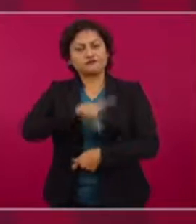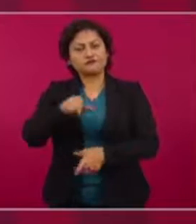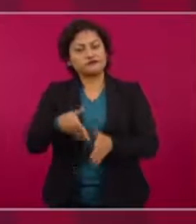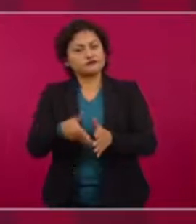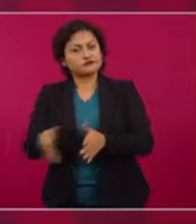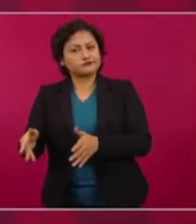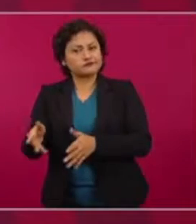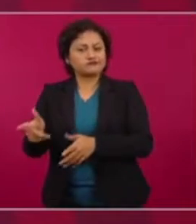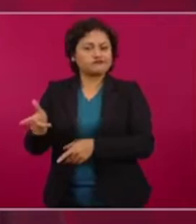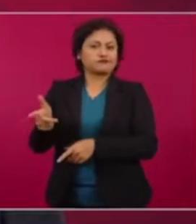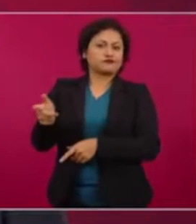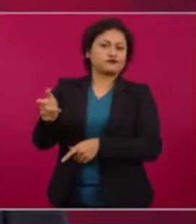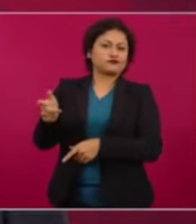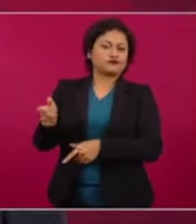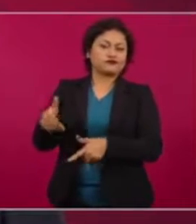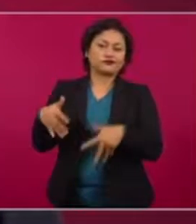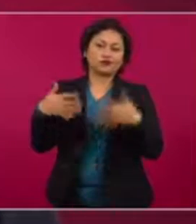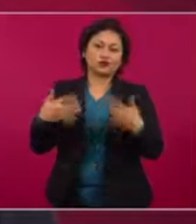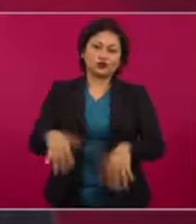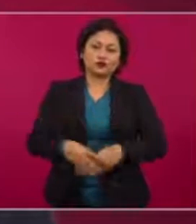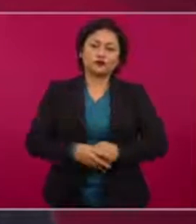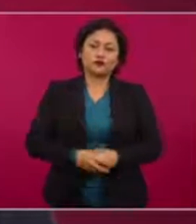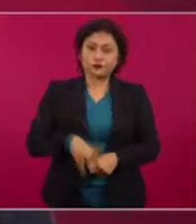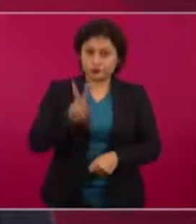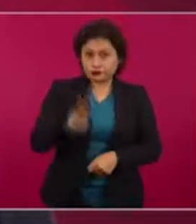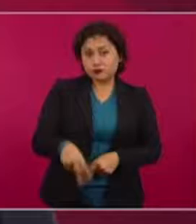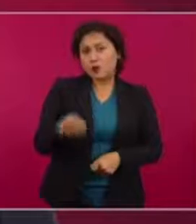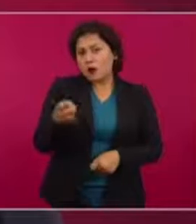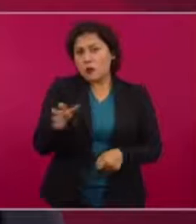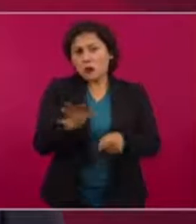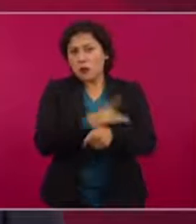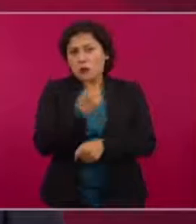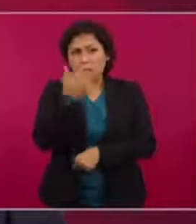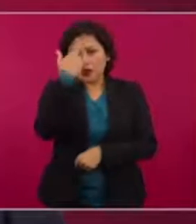Esto fue producto, repito, de un golpe de Estado,